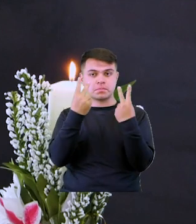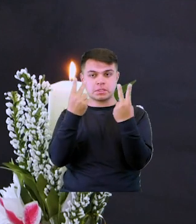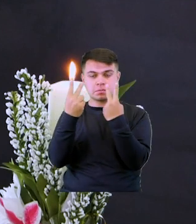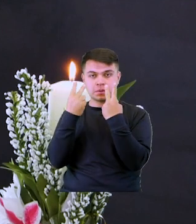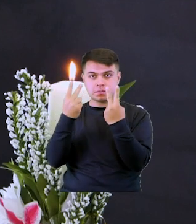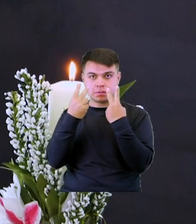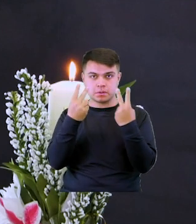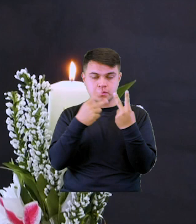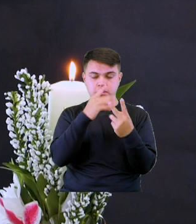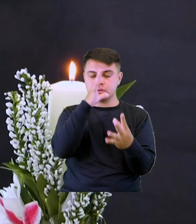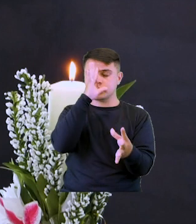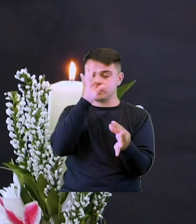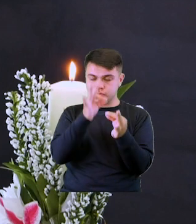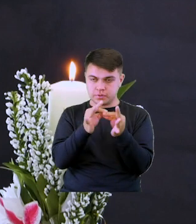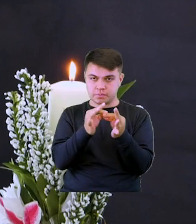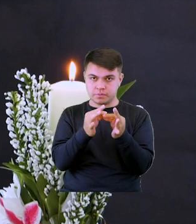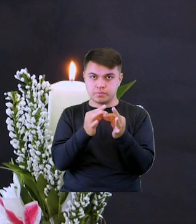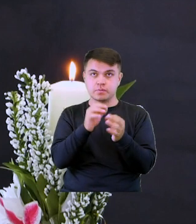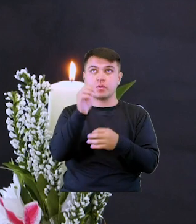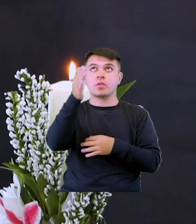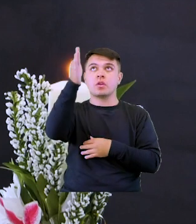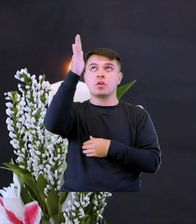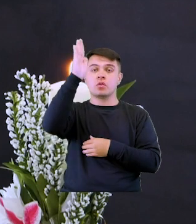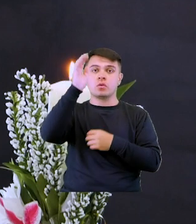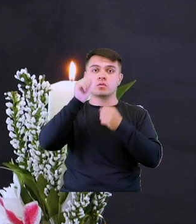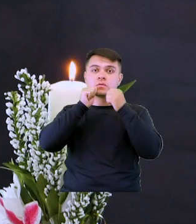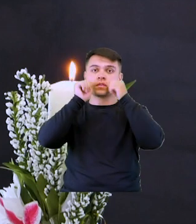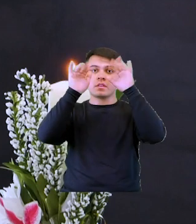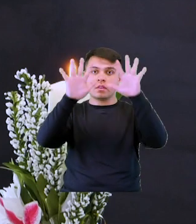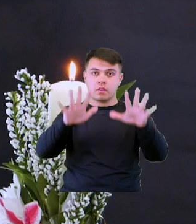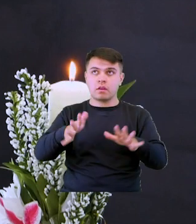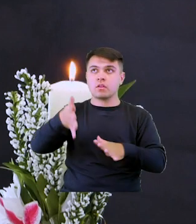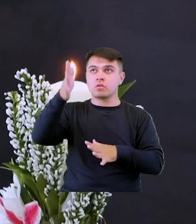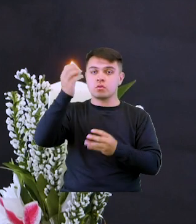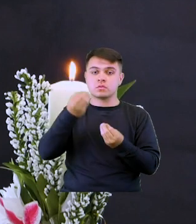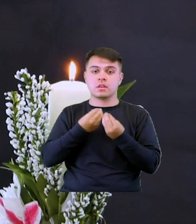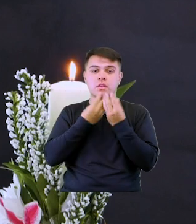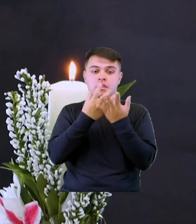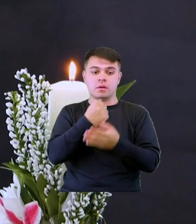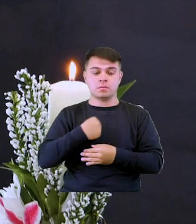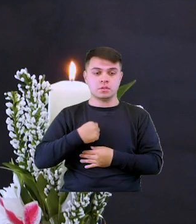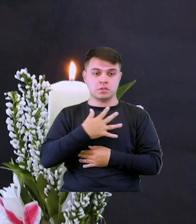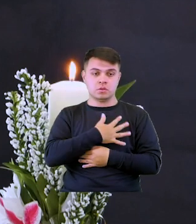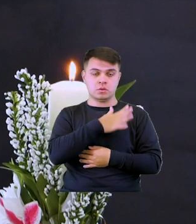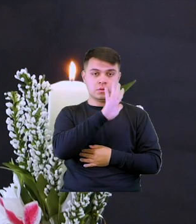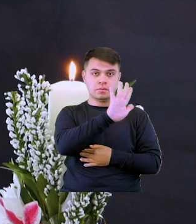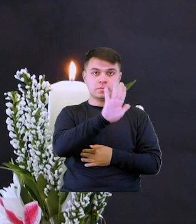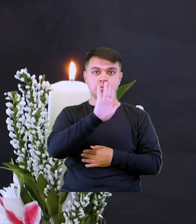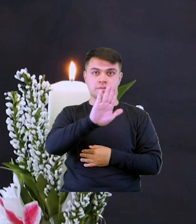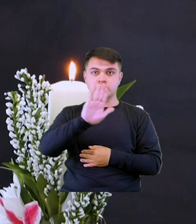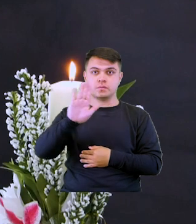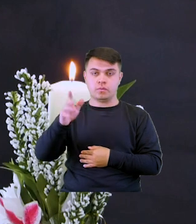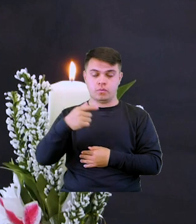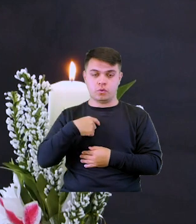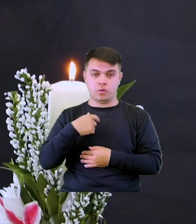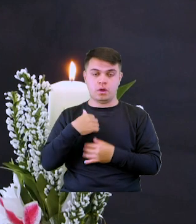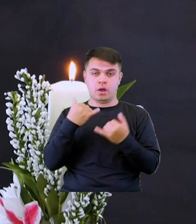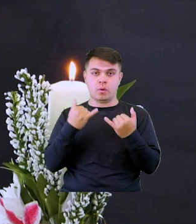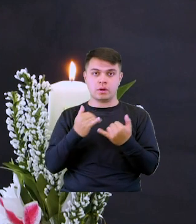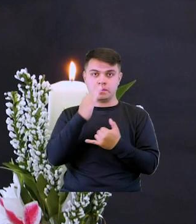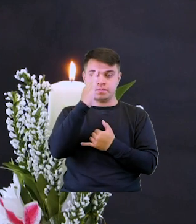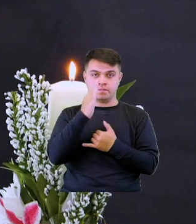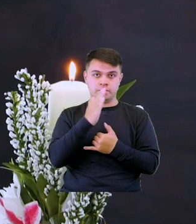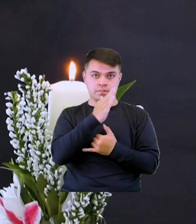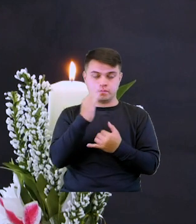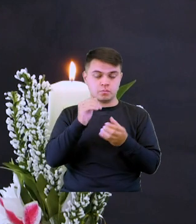participado con fe. Que el Señor derrame su infinita misericordia sobre ustedes. Les doy la bendición